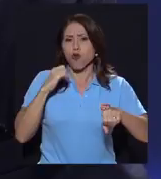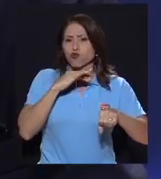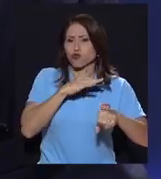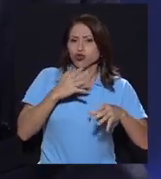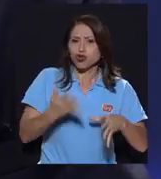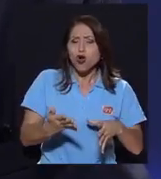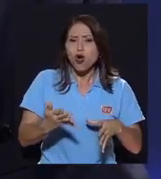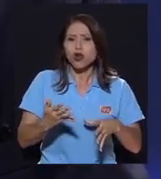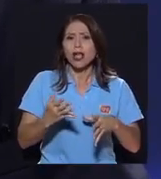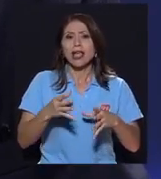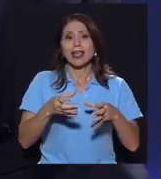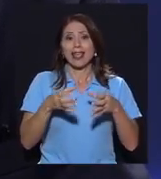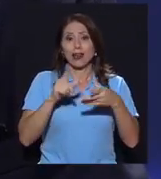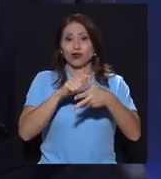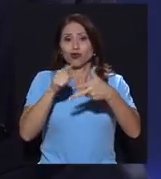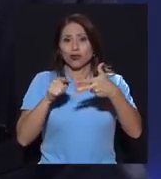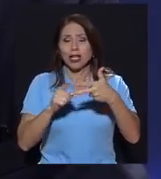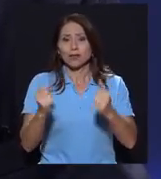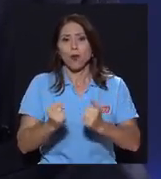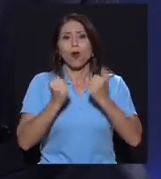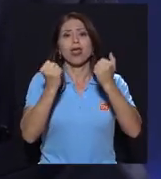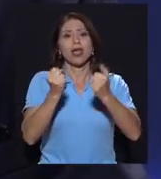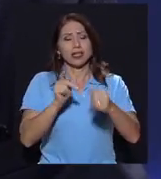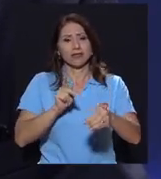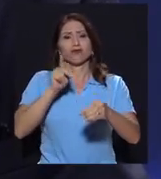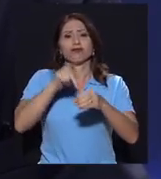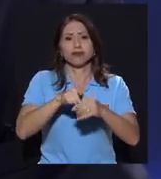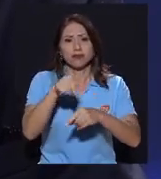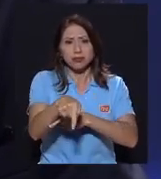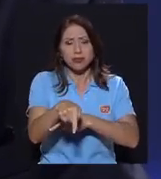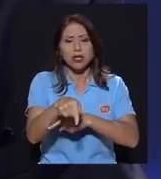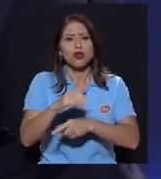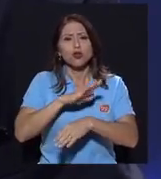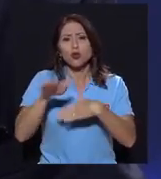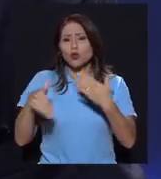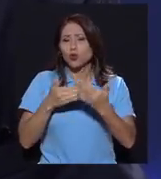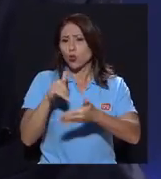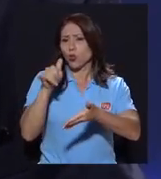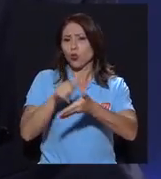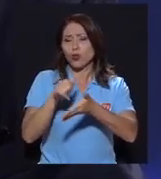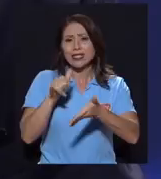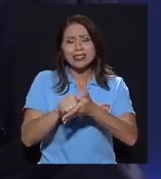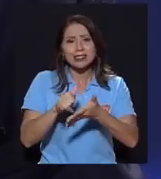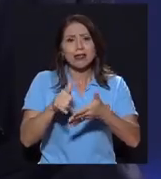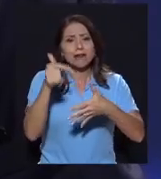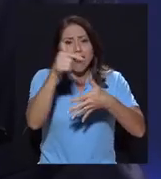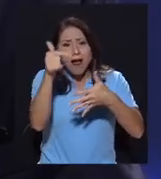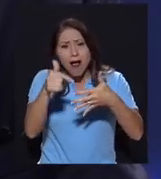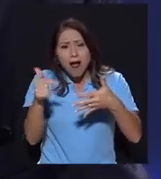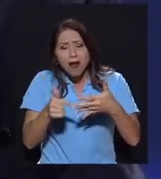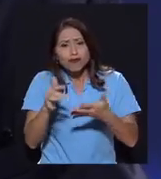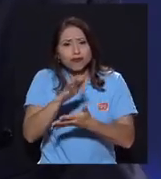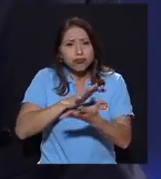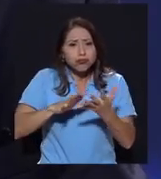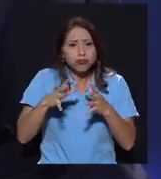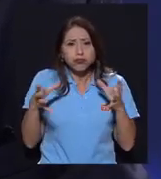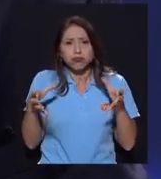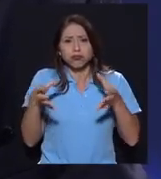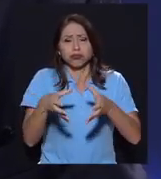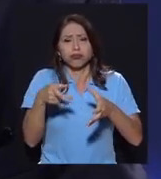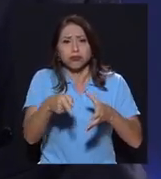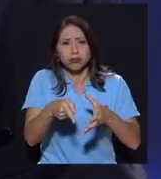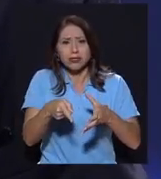que han tocado actores de los tres poderes de la república todo esté toda esta combinación digámoslo